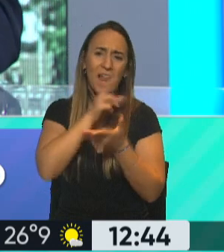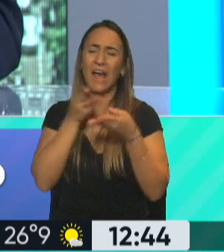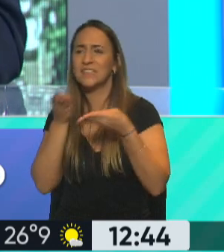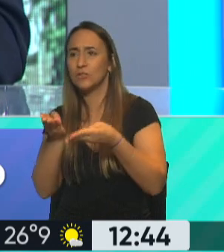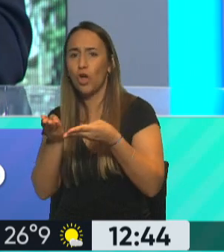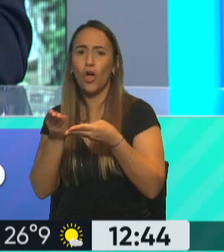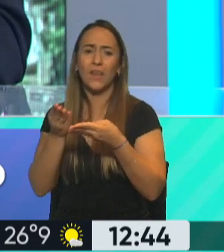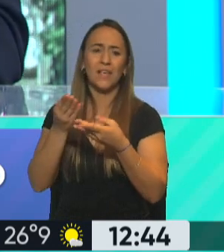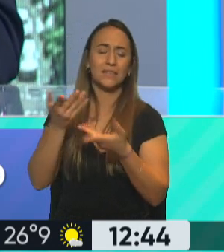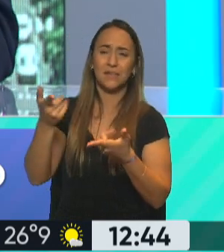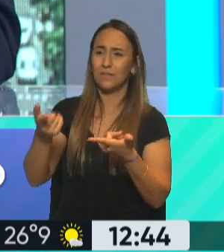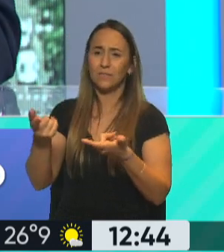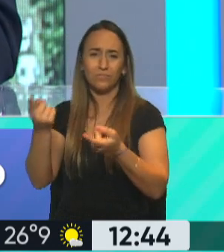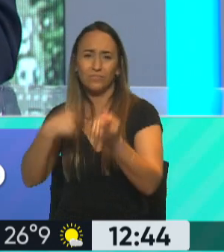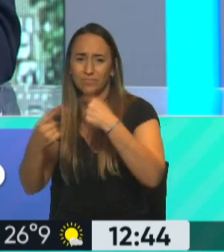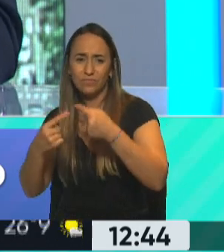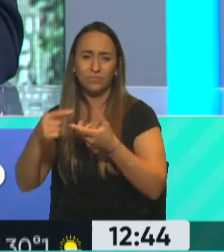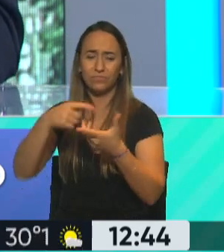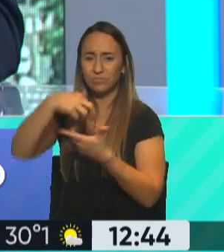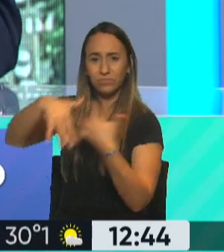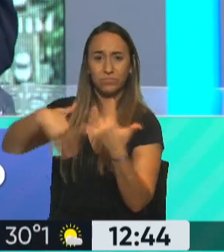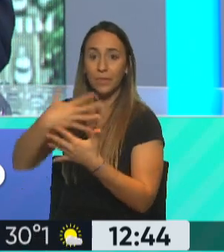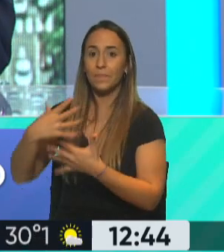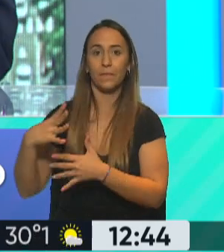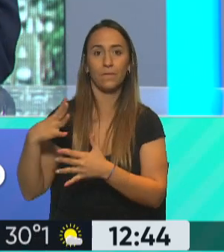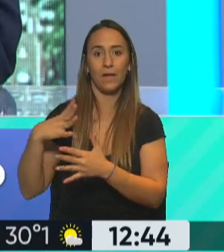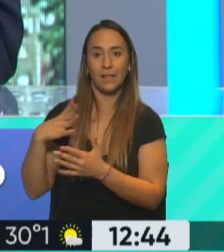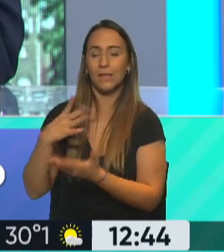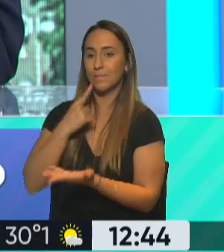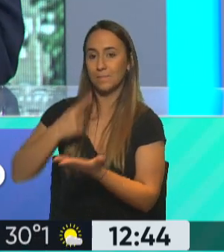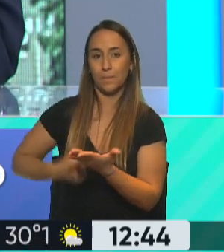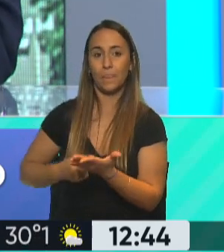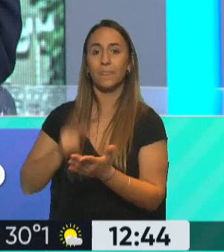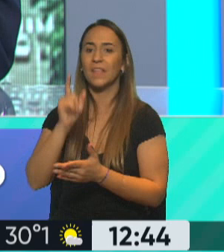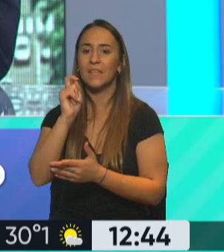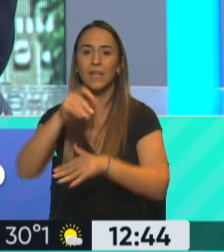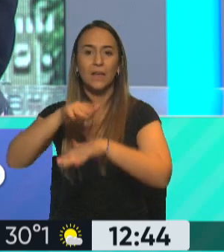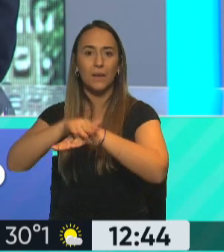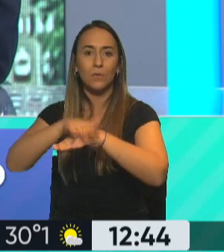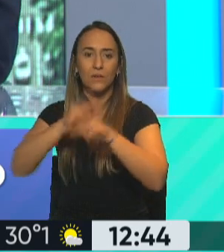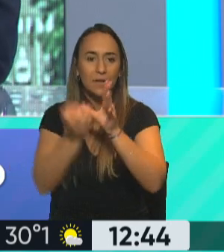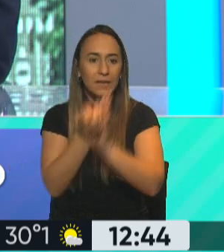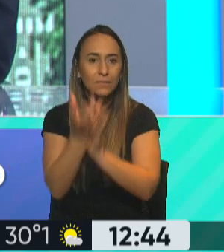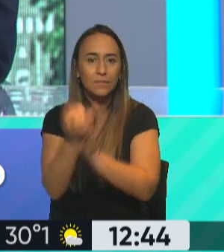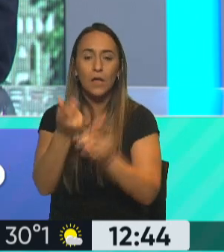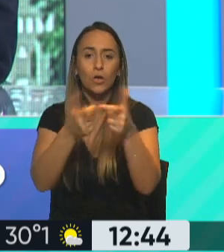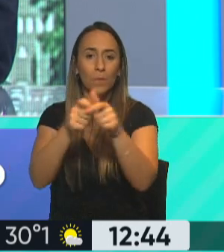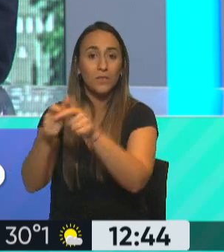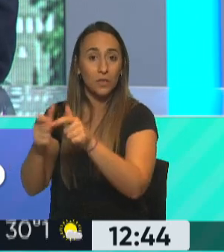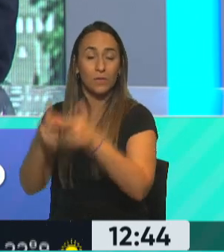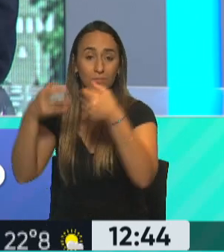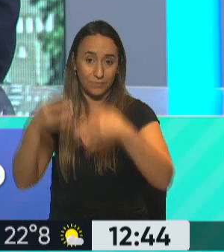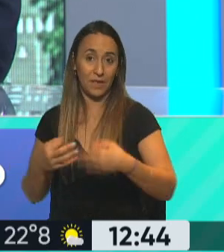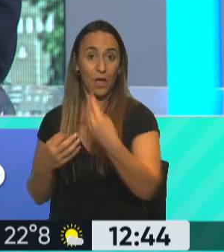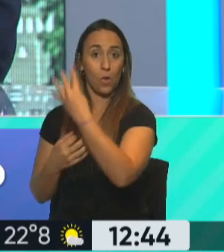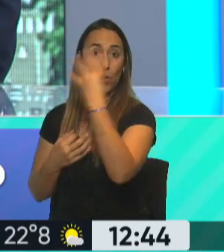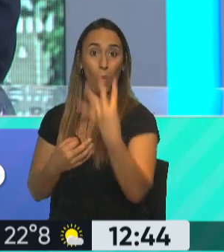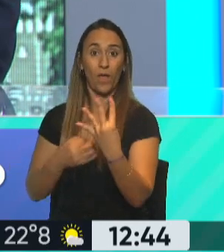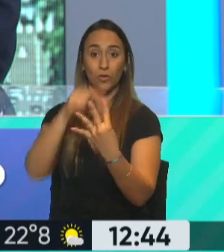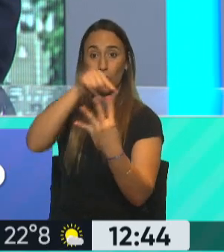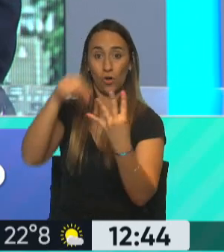los nombres de los legisladores nacionales que van a conformar las comisiones. En principio, 4 comisiones se están cerrando